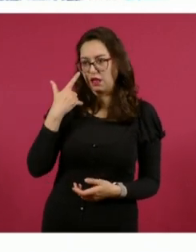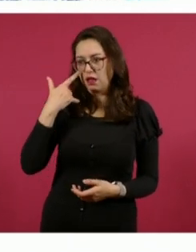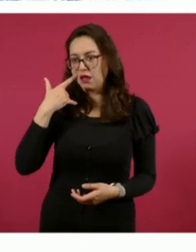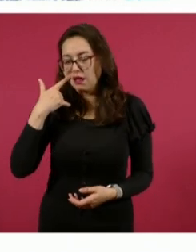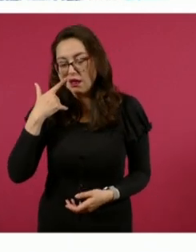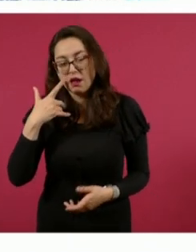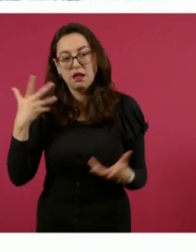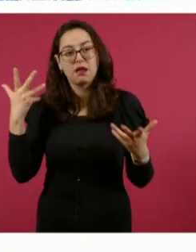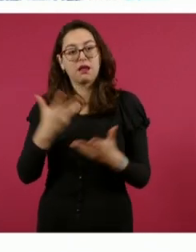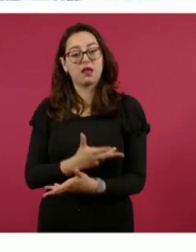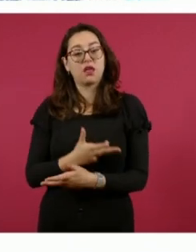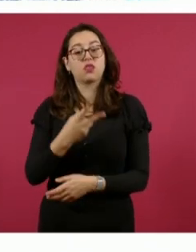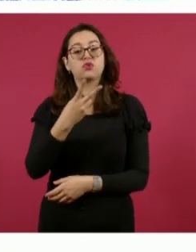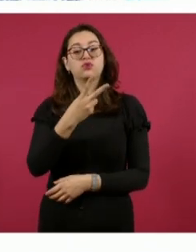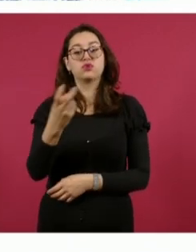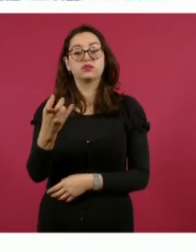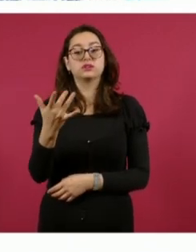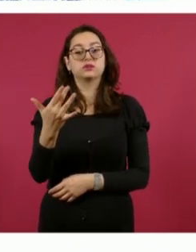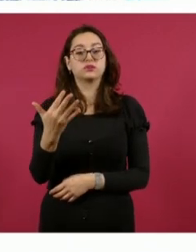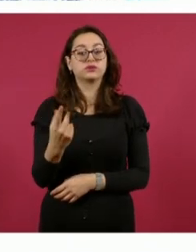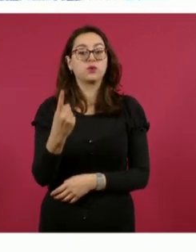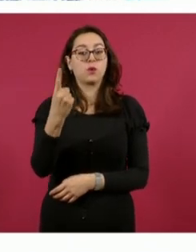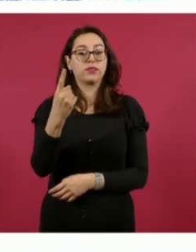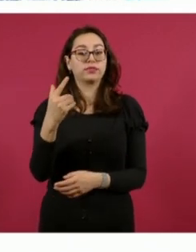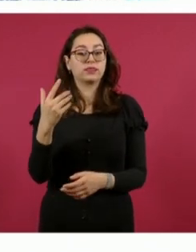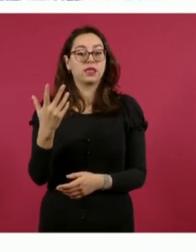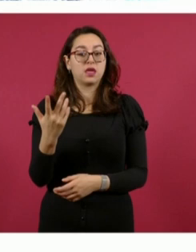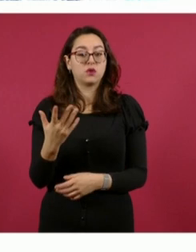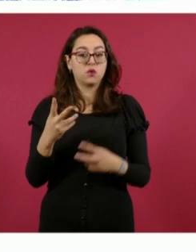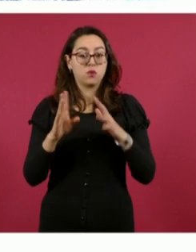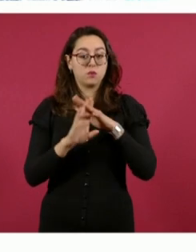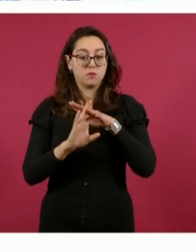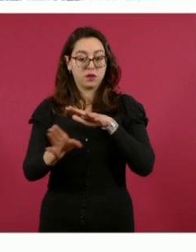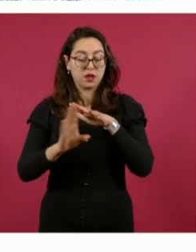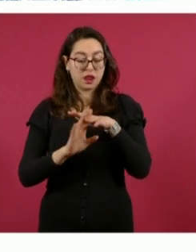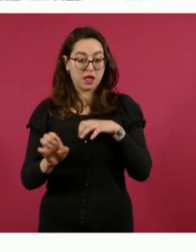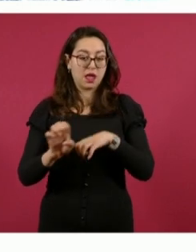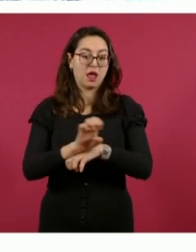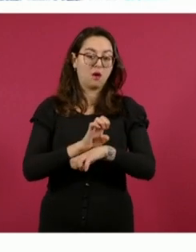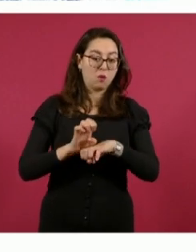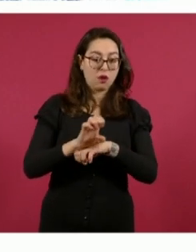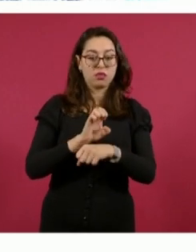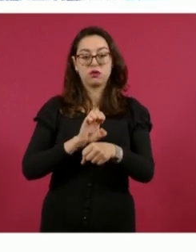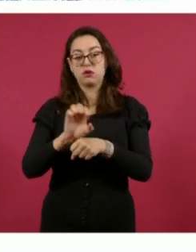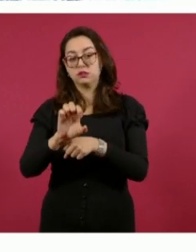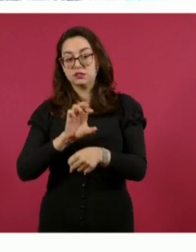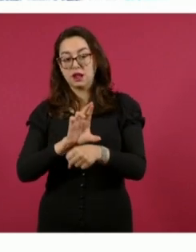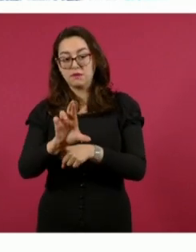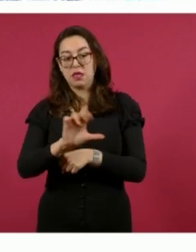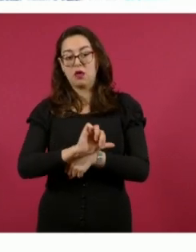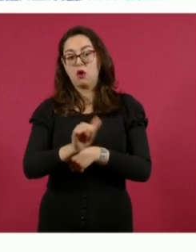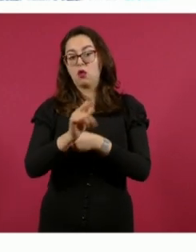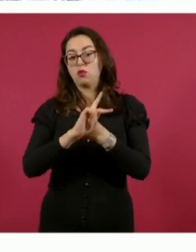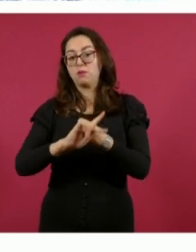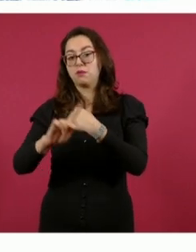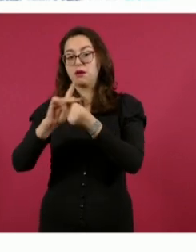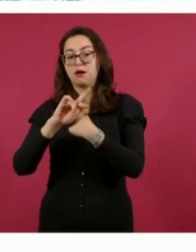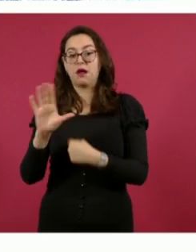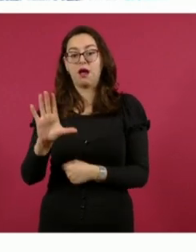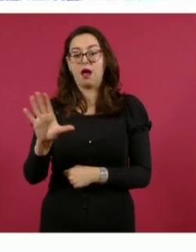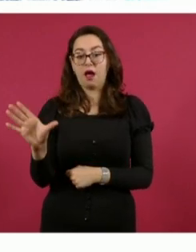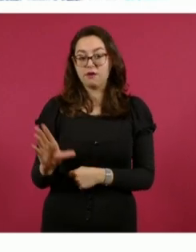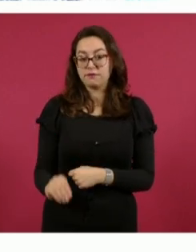a los 251 migrantes provenientes de Ecuador, El Salvador y otros países de África. Fueron